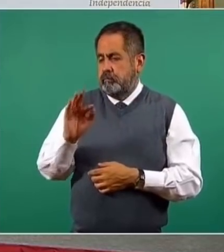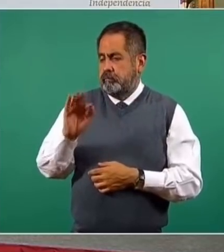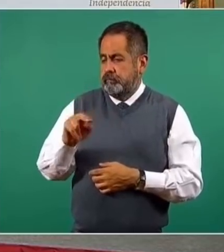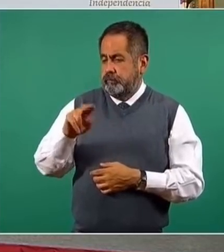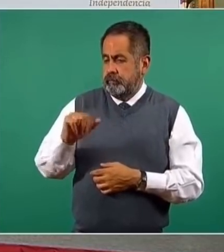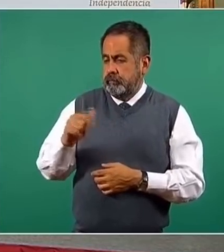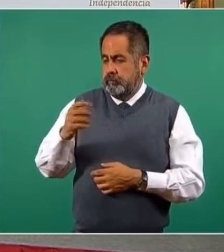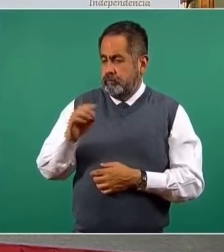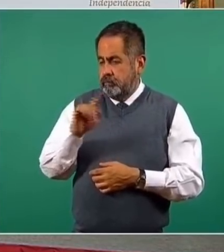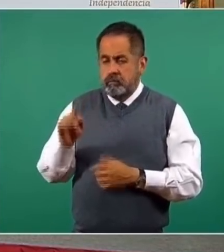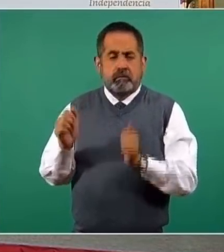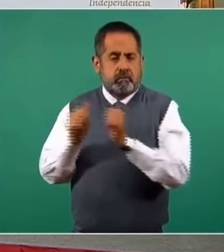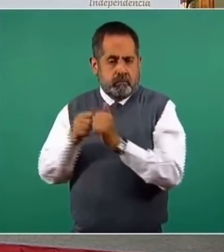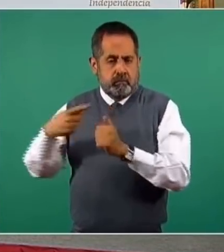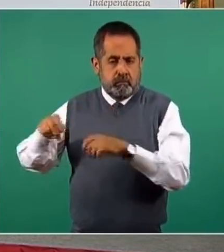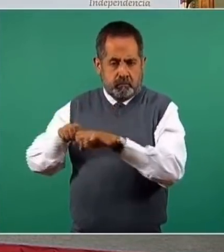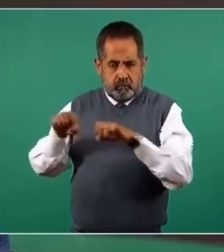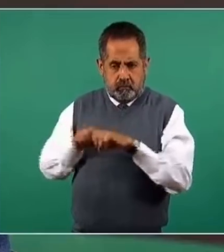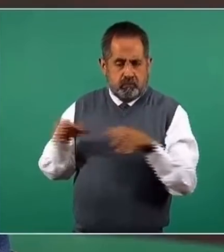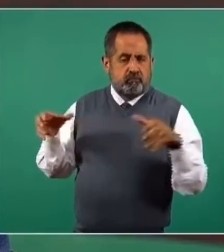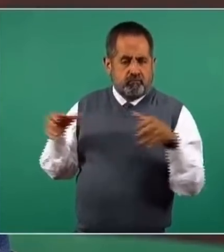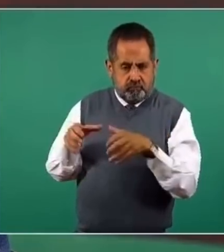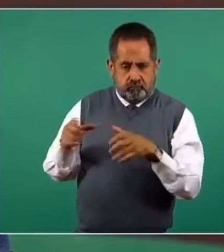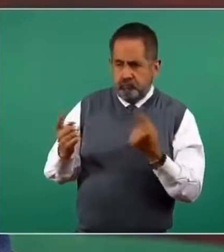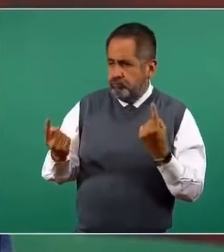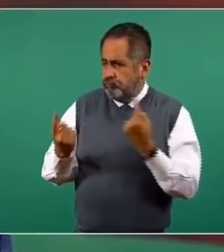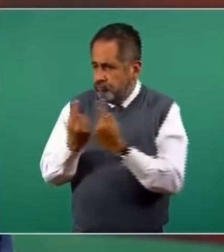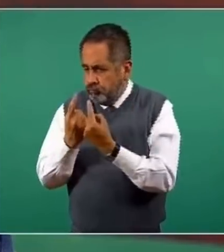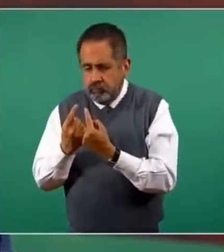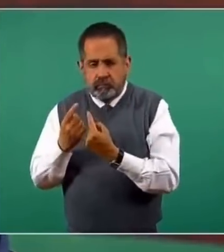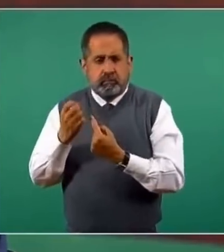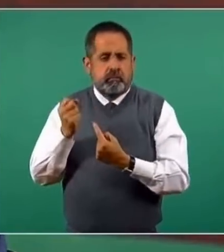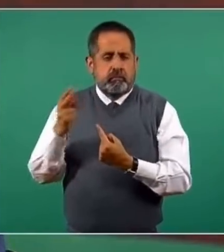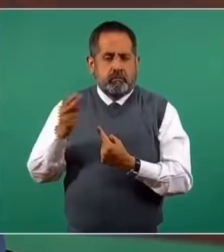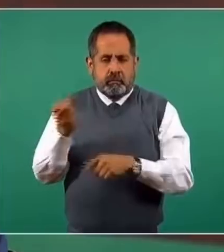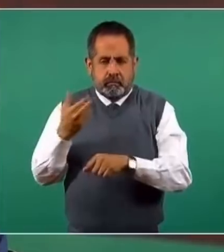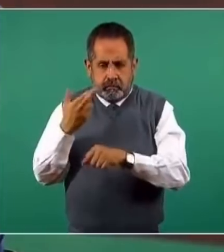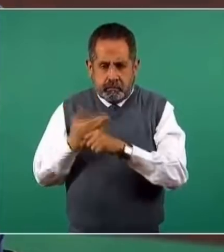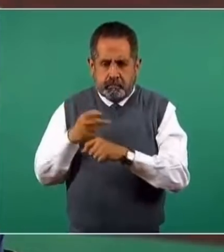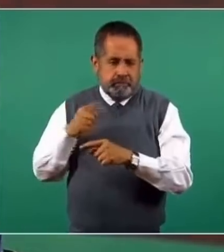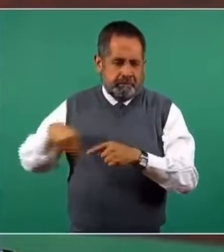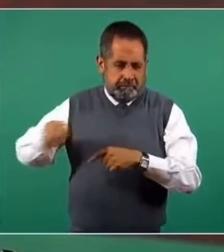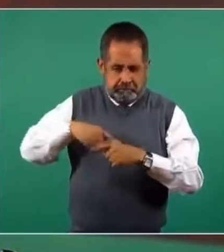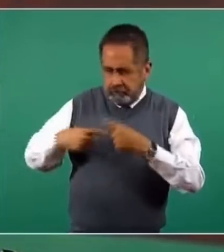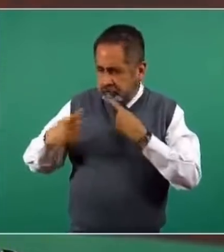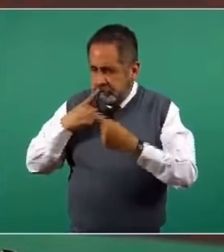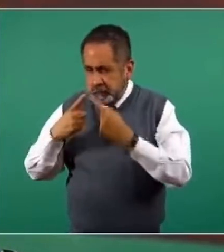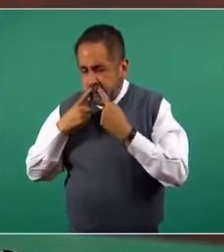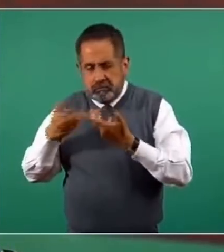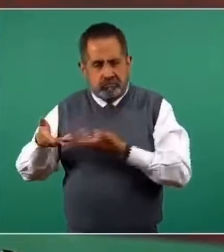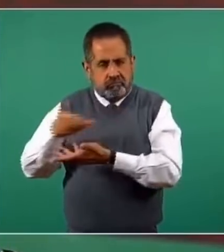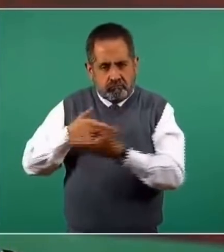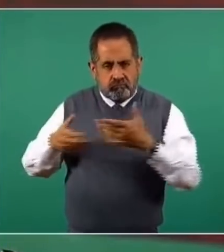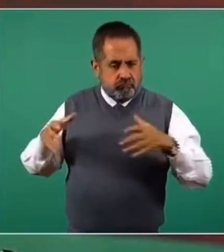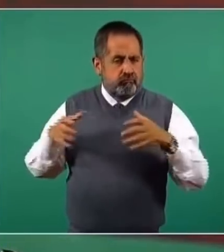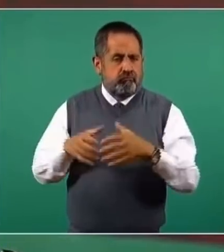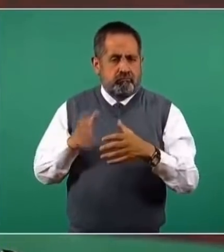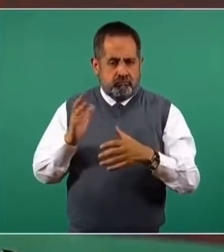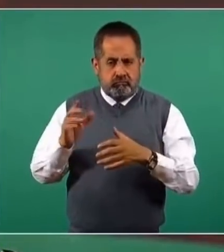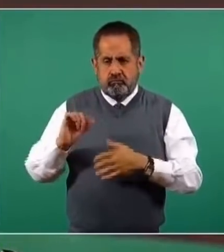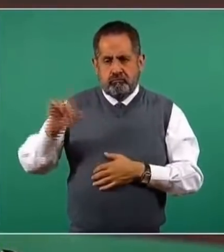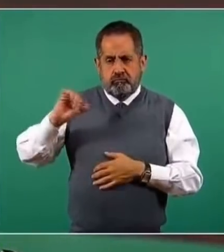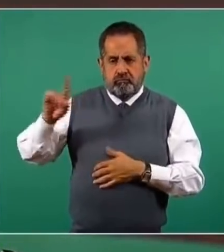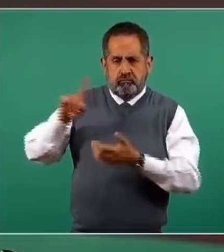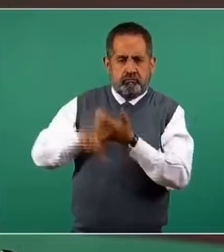sus colegas del equipo, los subsecretarios, la subsecretaria de Educación Básica y otros